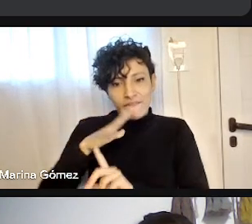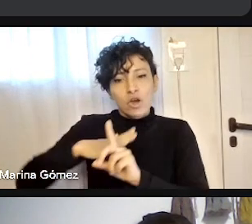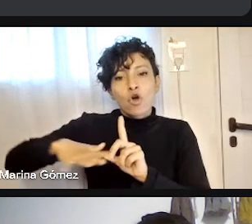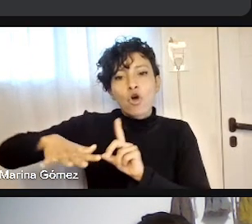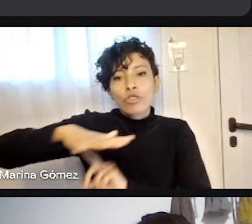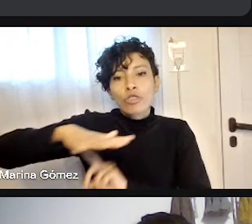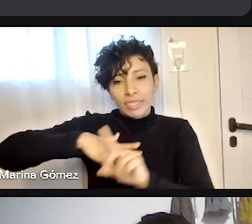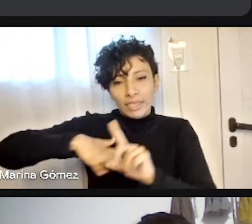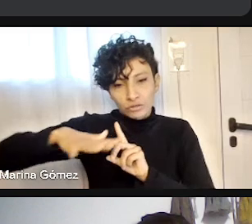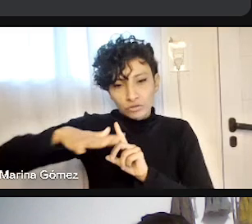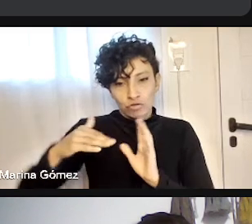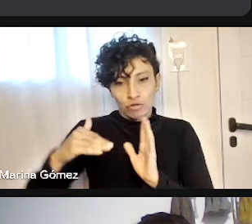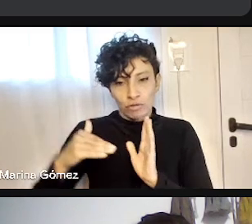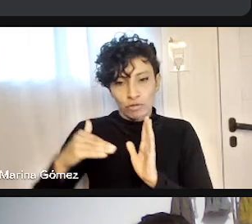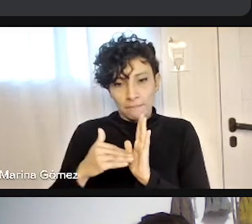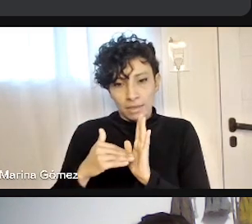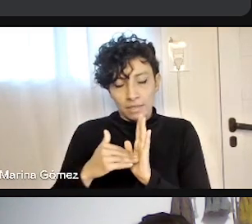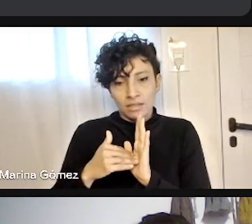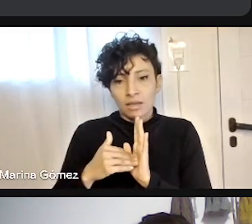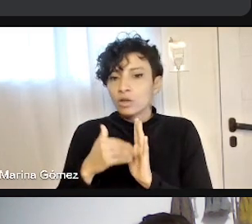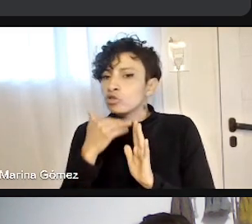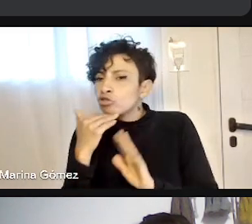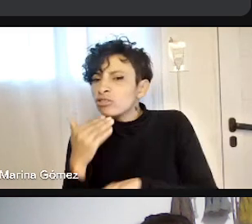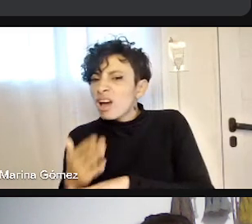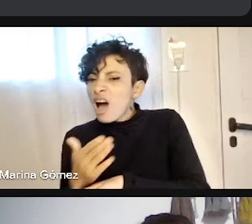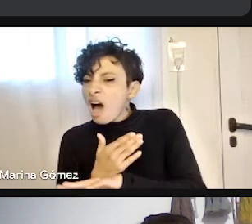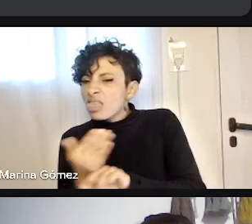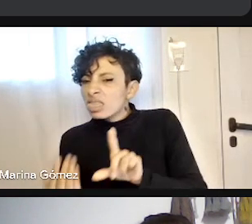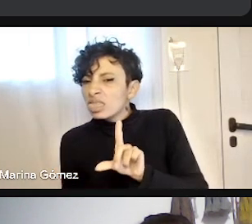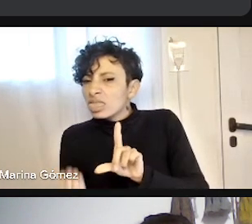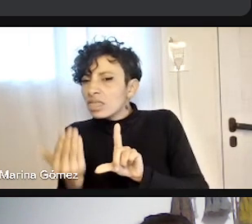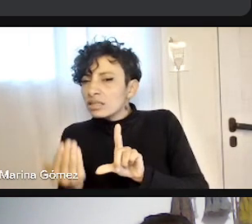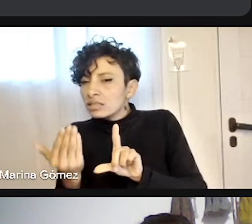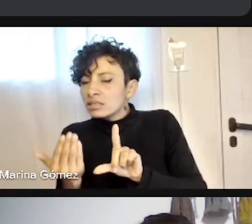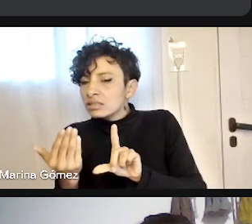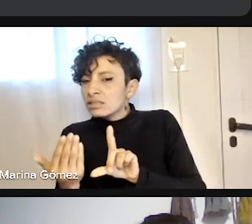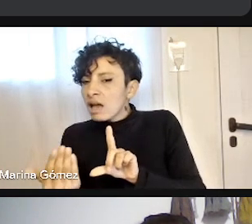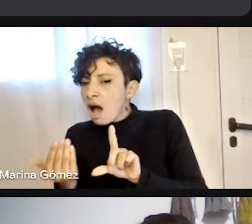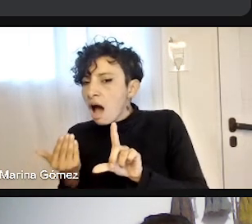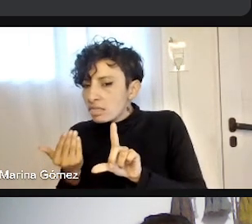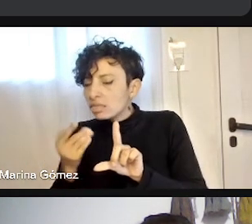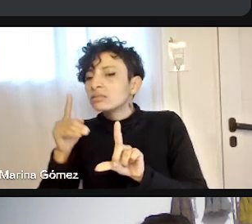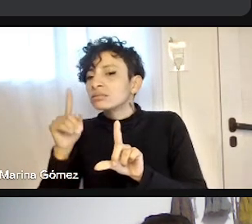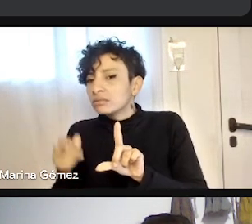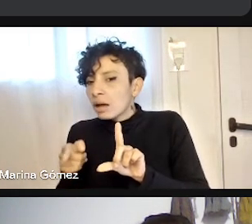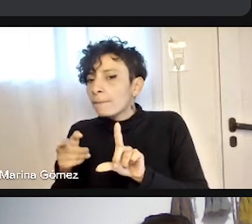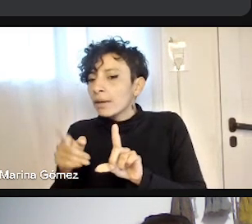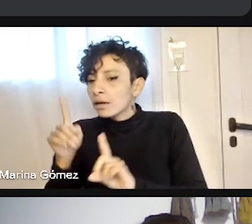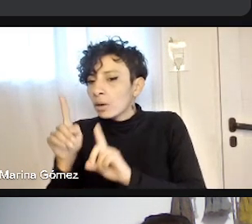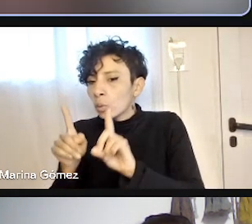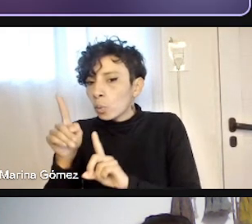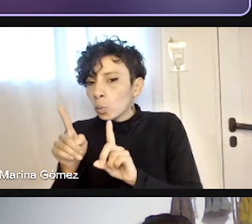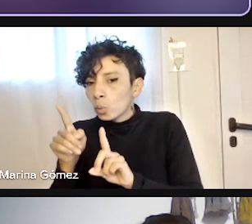No sé si me comí algún otro mensaje. Eso lo decía Claudio.